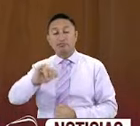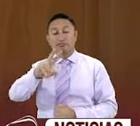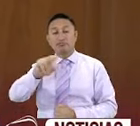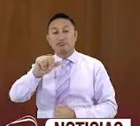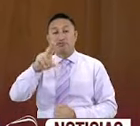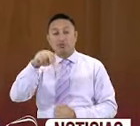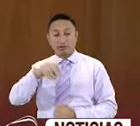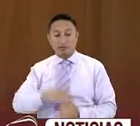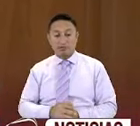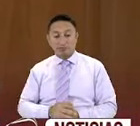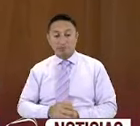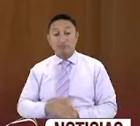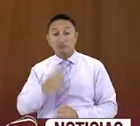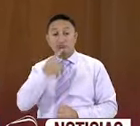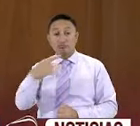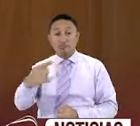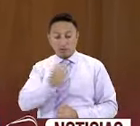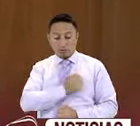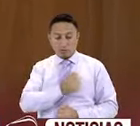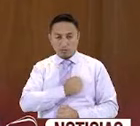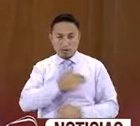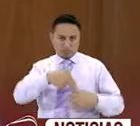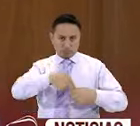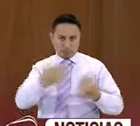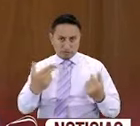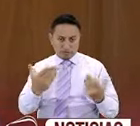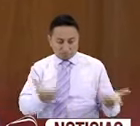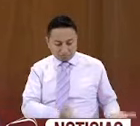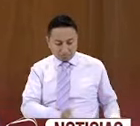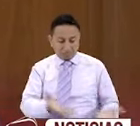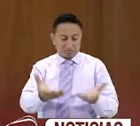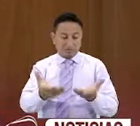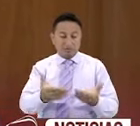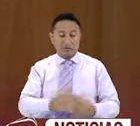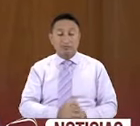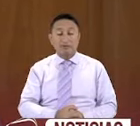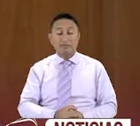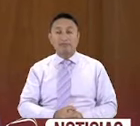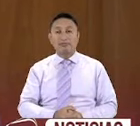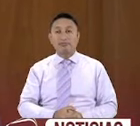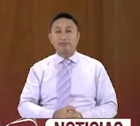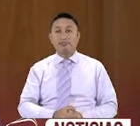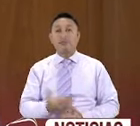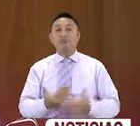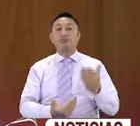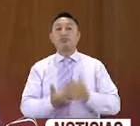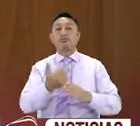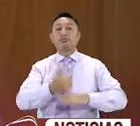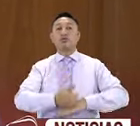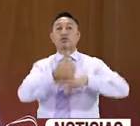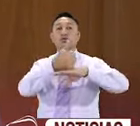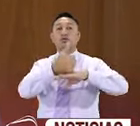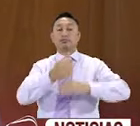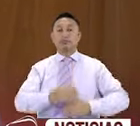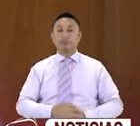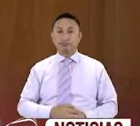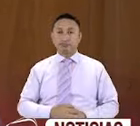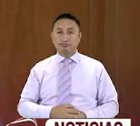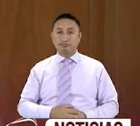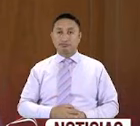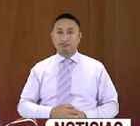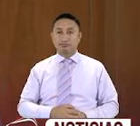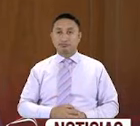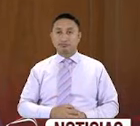haber permitido precisamente su renuncia, dar un espacio para